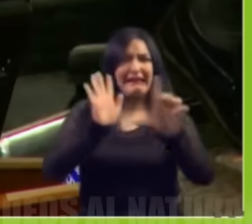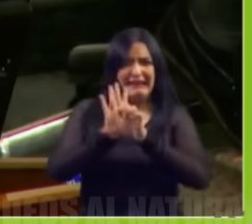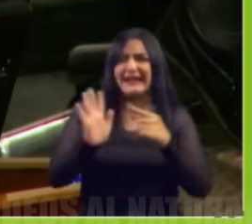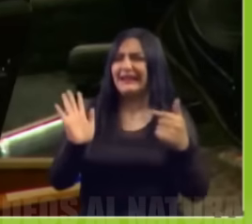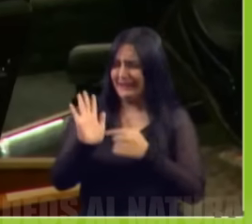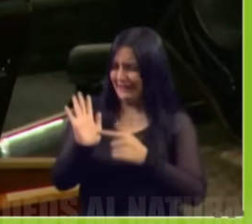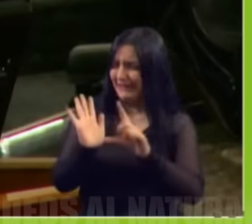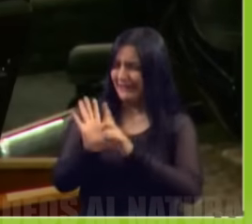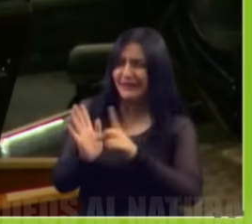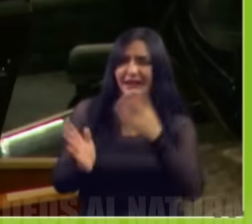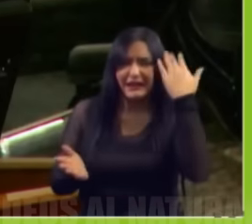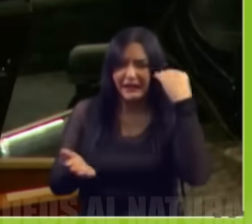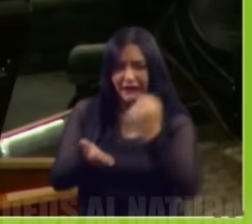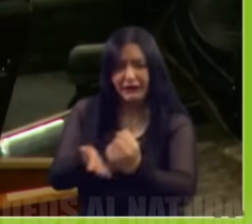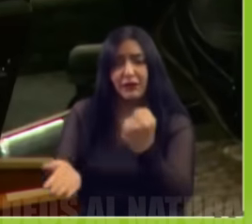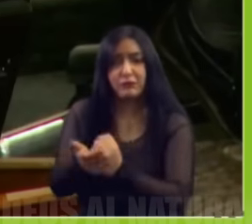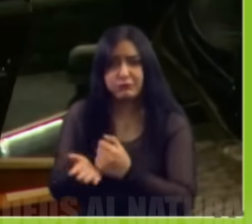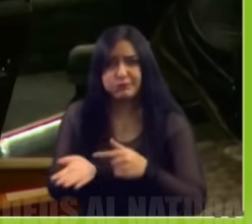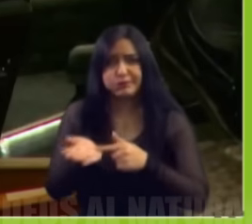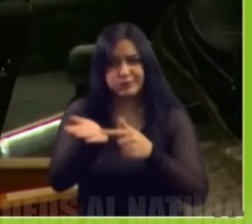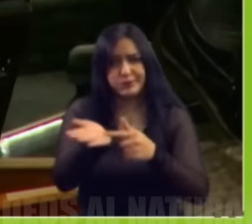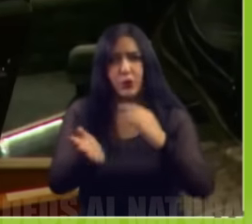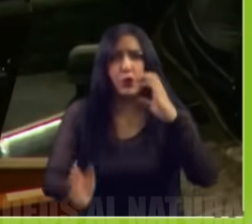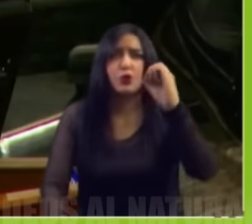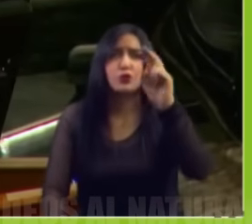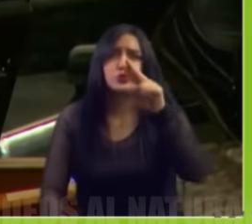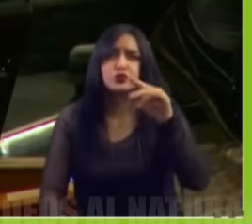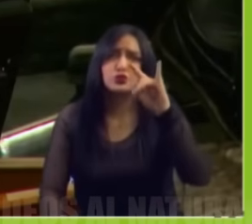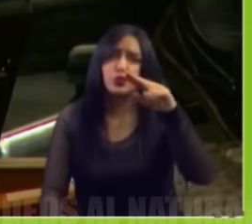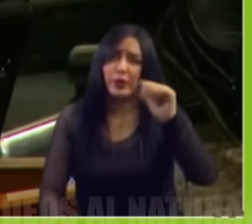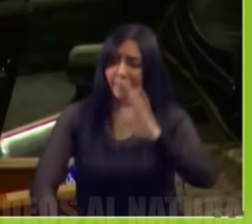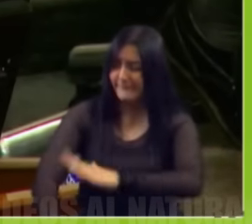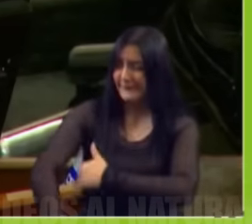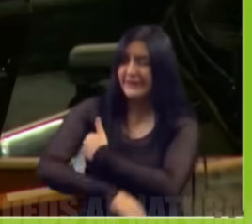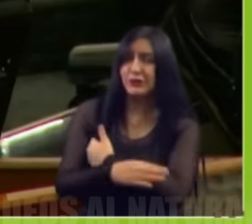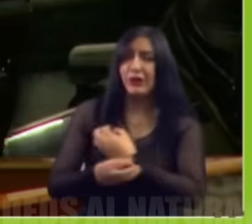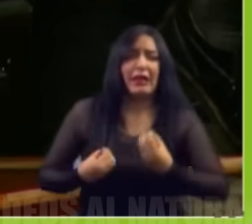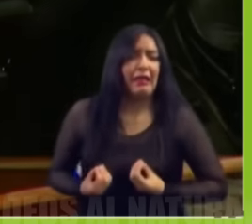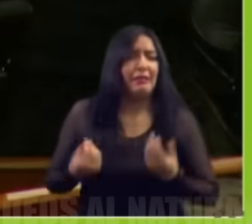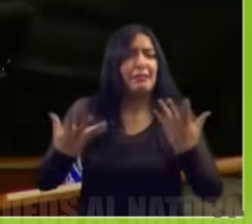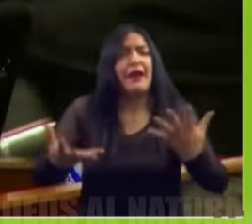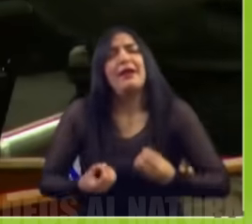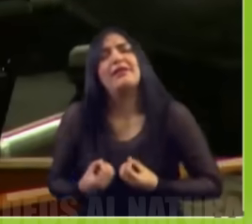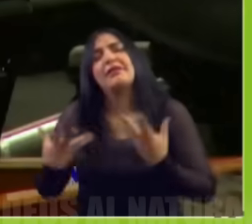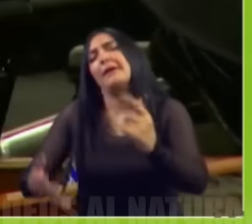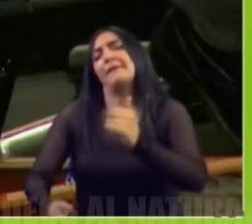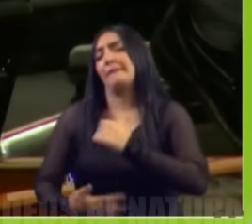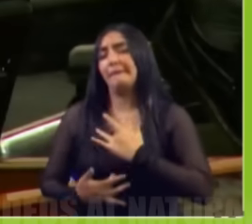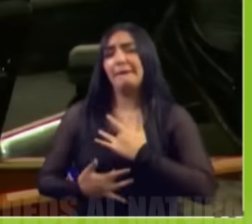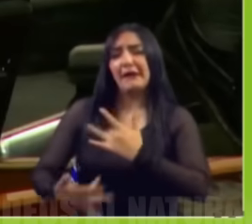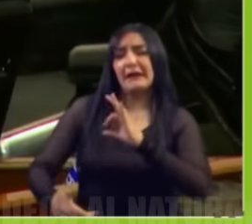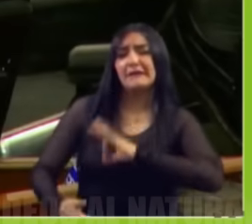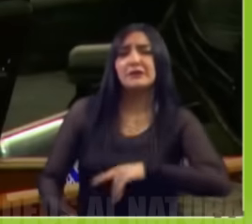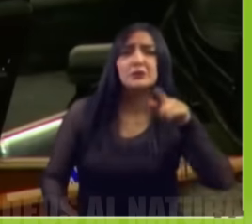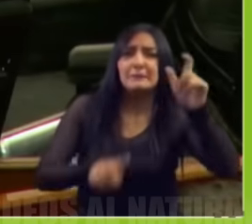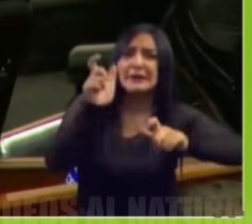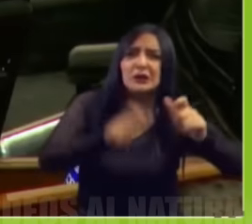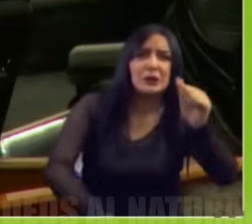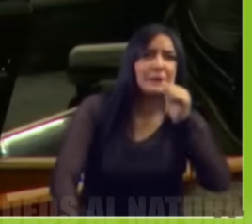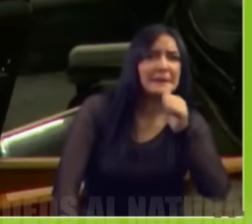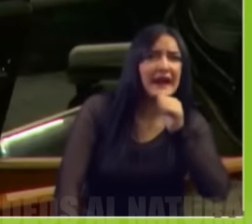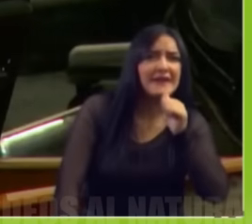que radicó el ministro Osuna, en la que buscaba darle beneficios a esos narcos, en la que